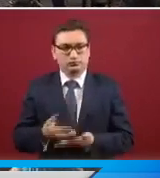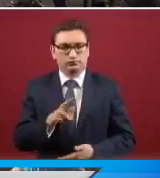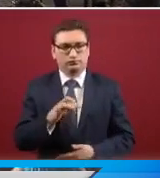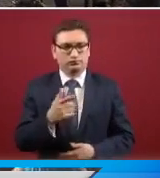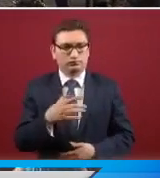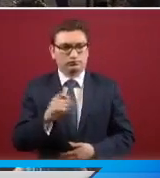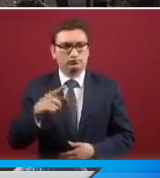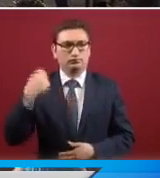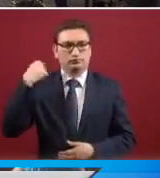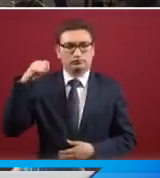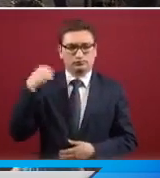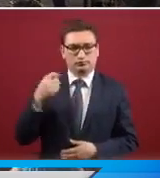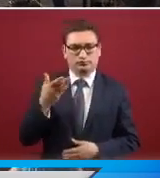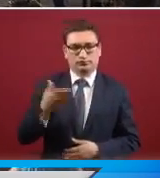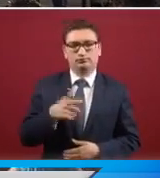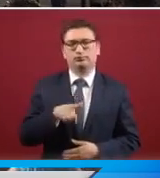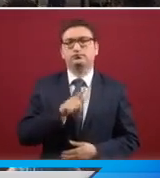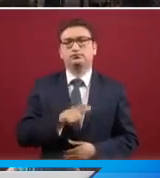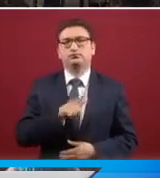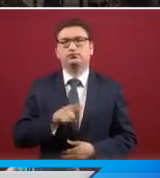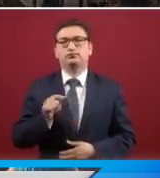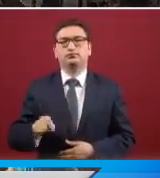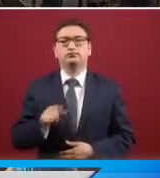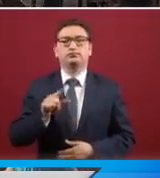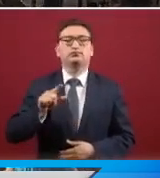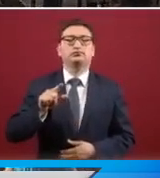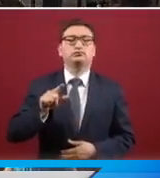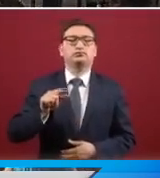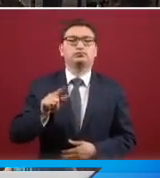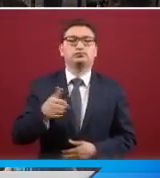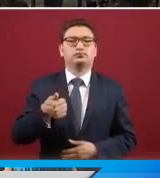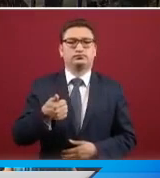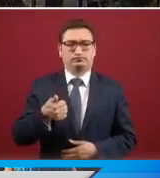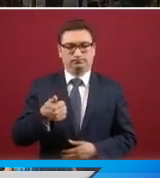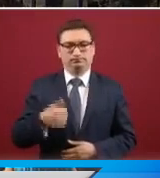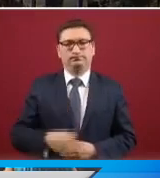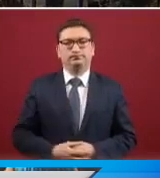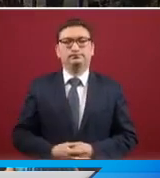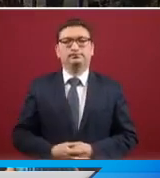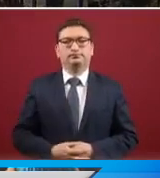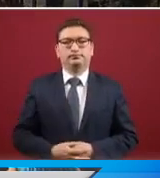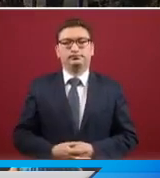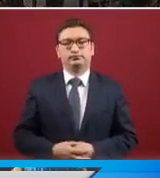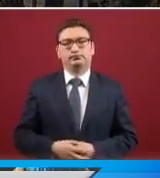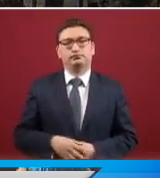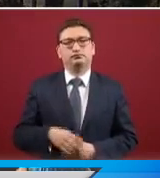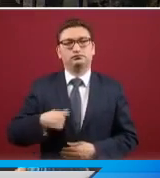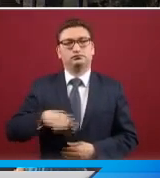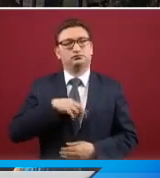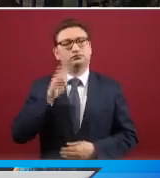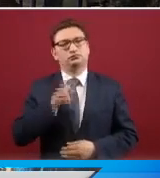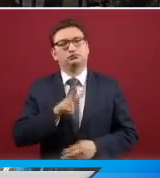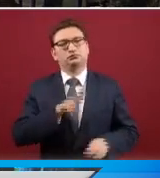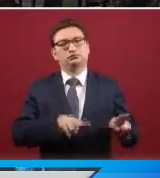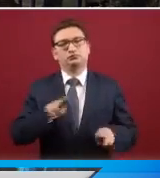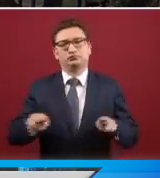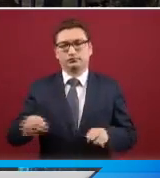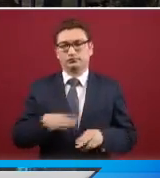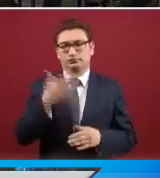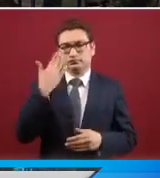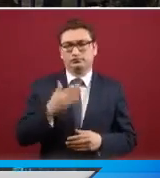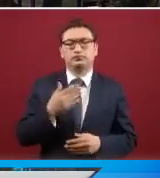a 9.83 por litro, con precio bajo, gasolina regular marca Rendichicas a 19.22, gas premium